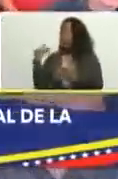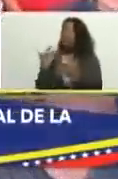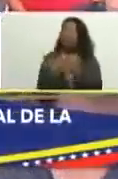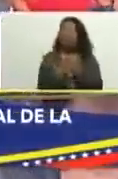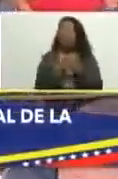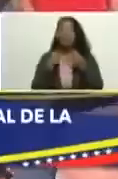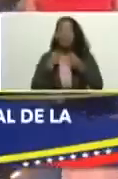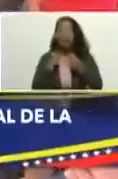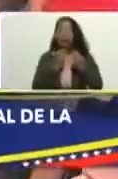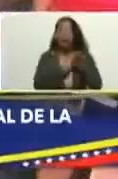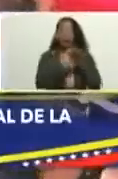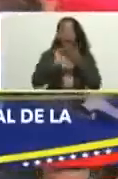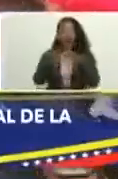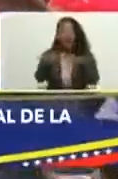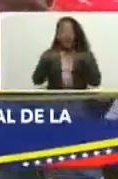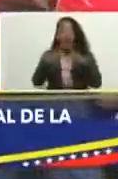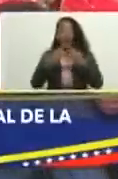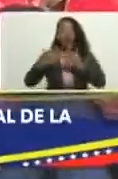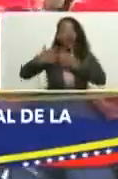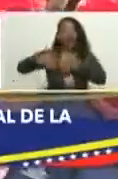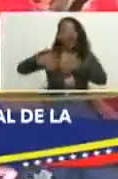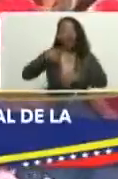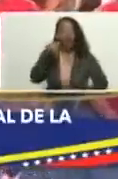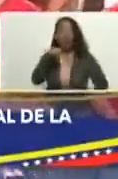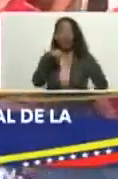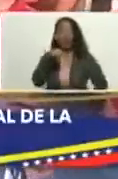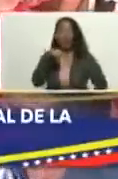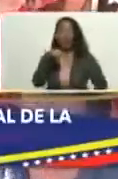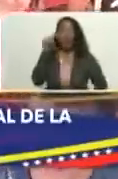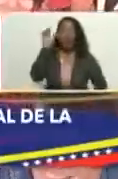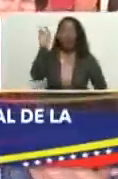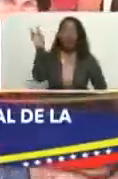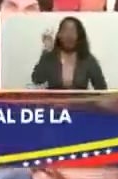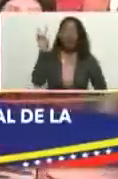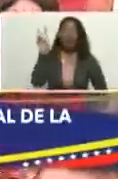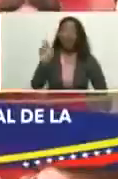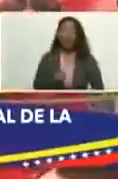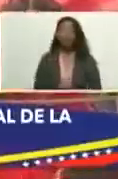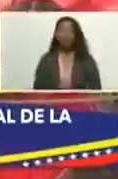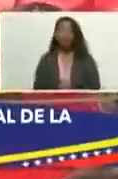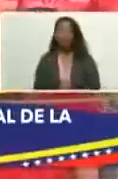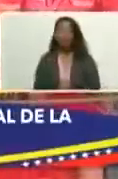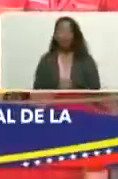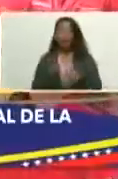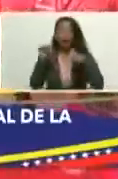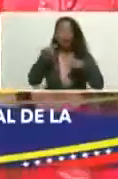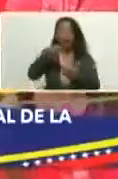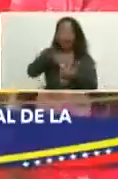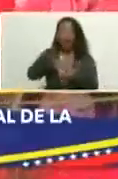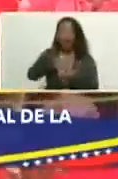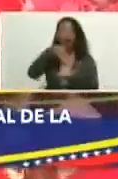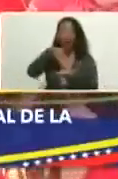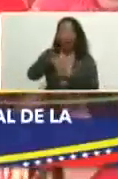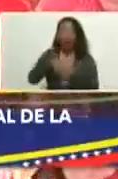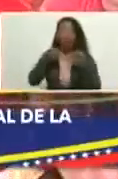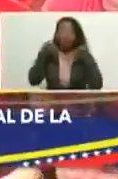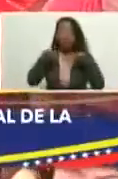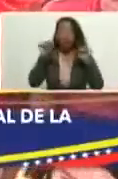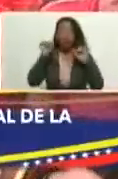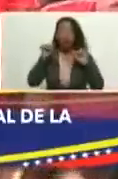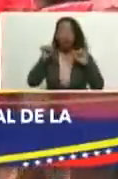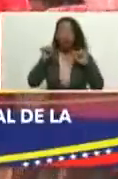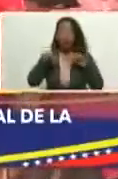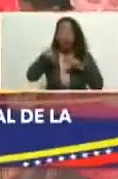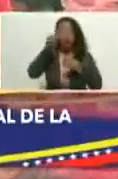recuperar a todo el sector industrial de nuestro país, y específicamente aquí en el estado Carabobo, que es